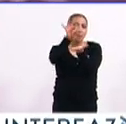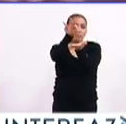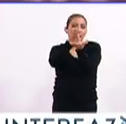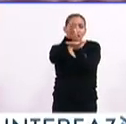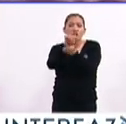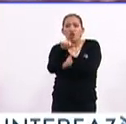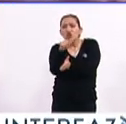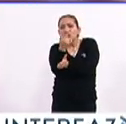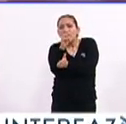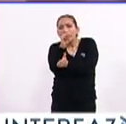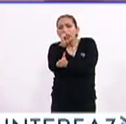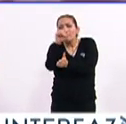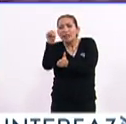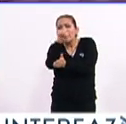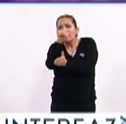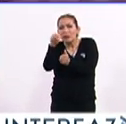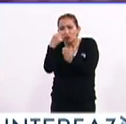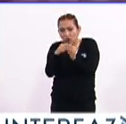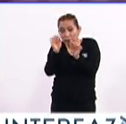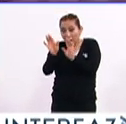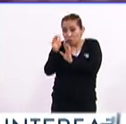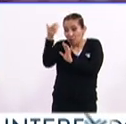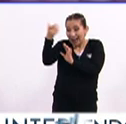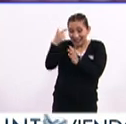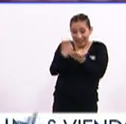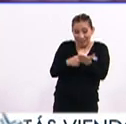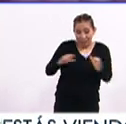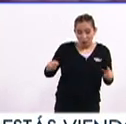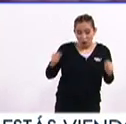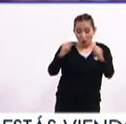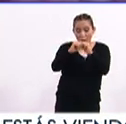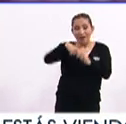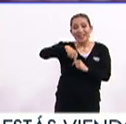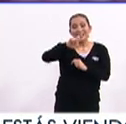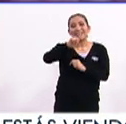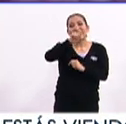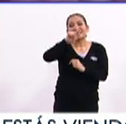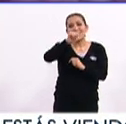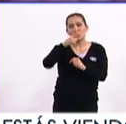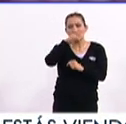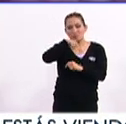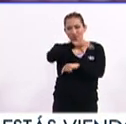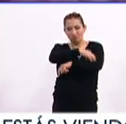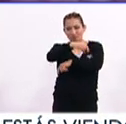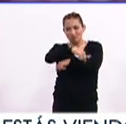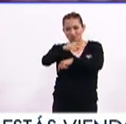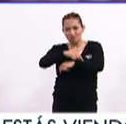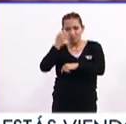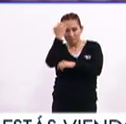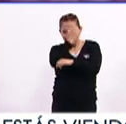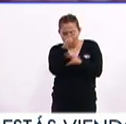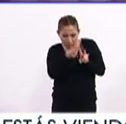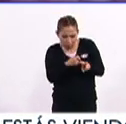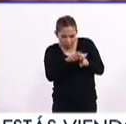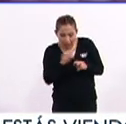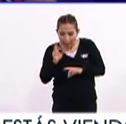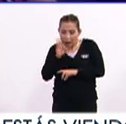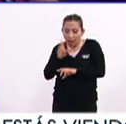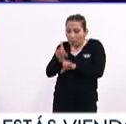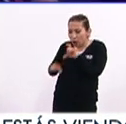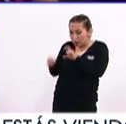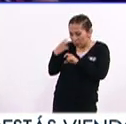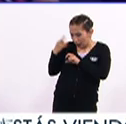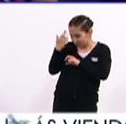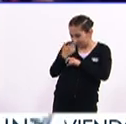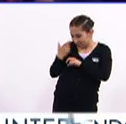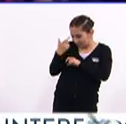12 milímetros de las pinturas interiores y exteriores del Palacio de Quetzalcóatl, que fueron analizadas en el lugar y en el laboratorio para